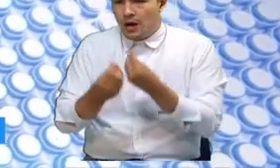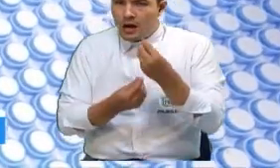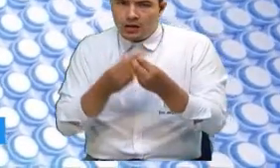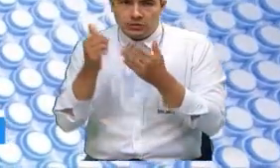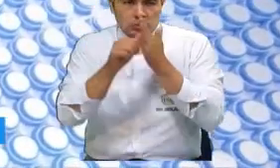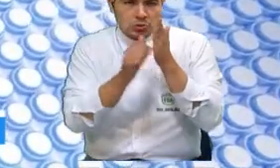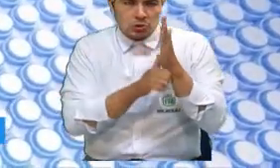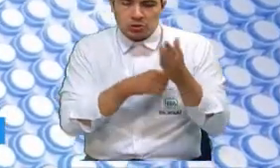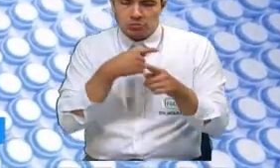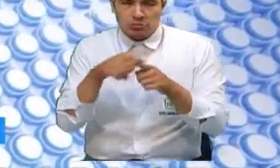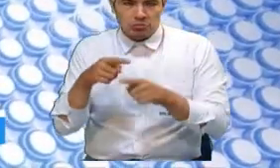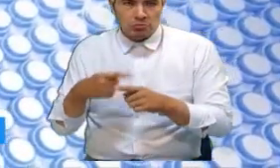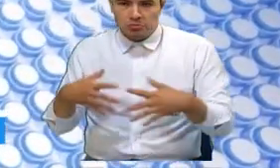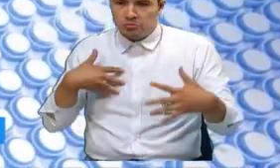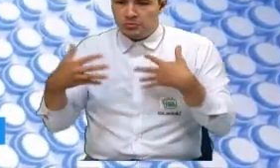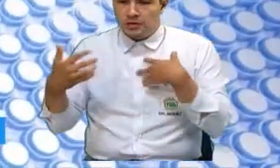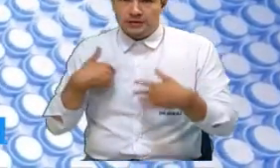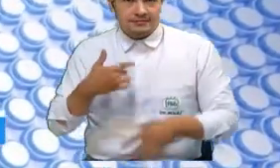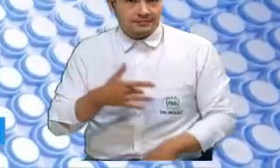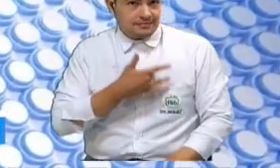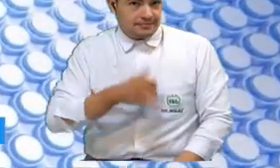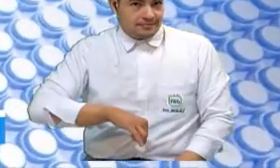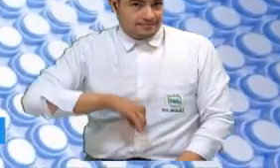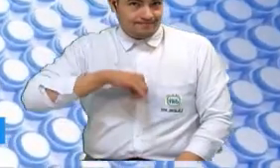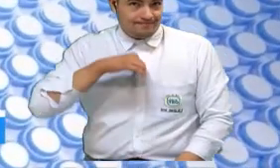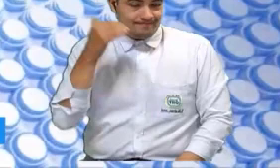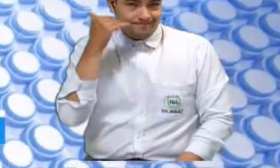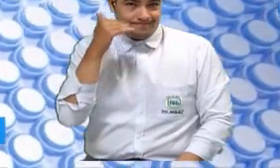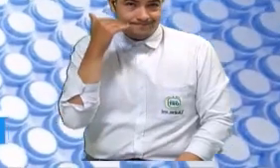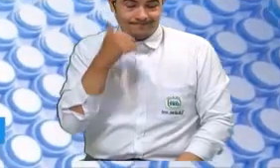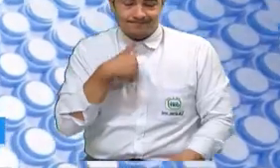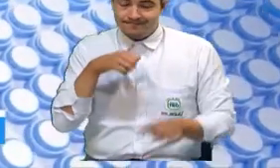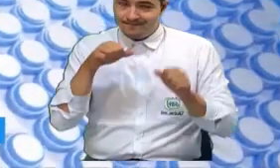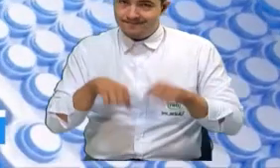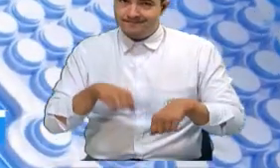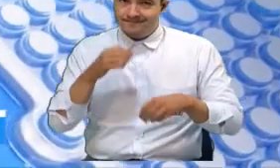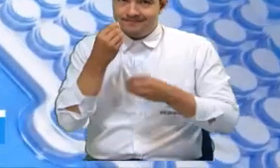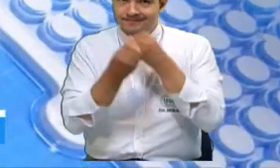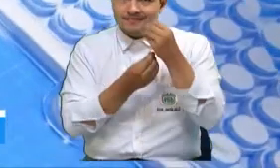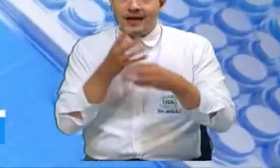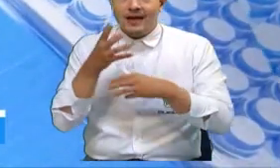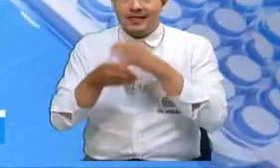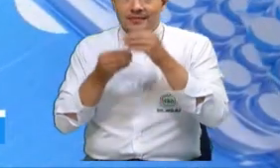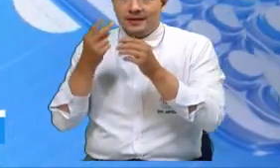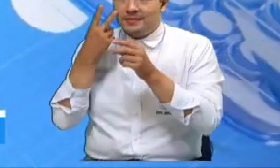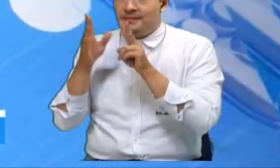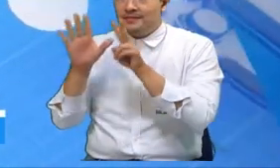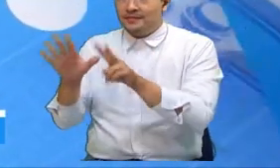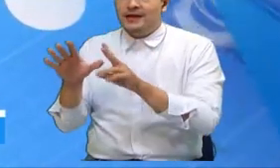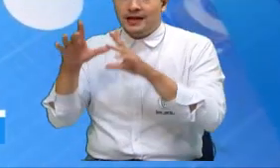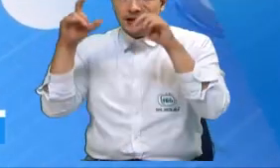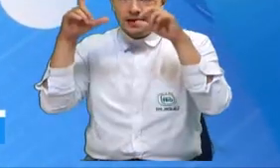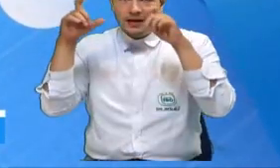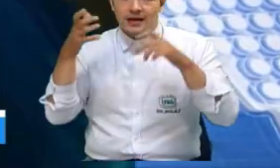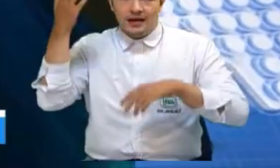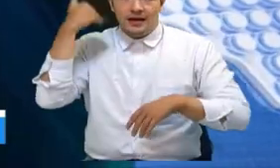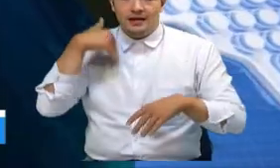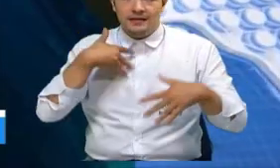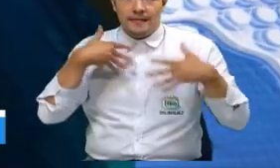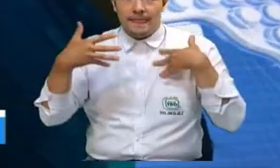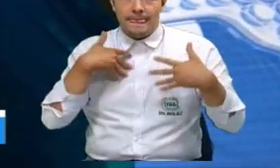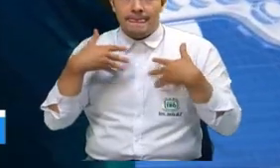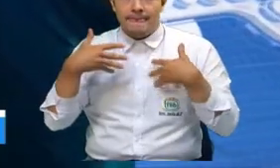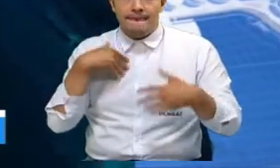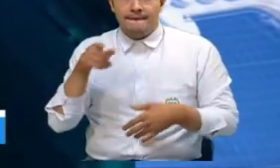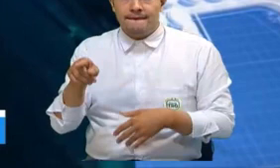muchísimas series de las cuales pues me siento muy orgullosa como mujer de haber podido lograr. Y pues las fotos que ustedes están viendo ahí es de la obra, una obra